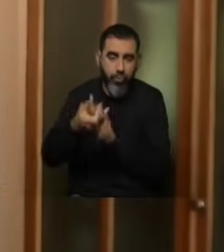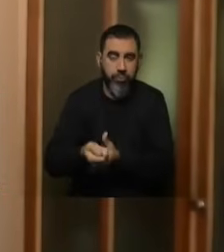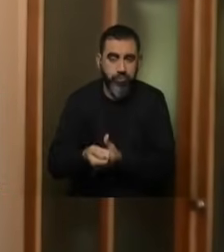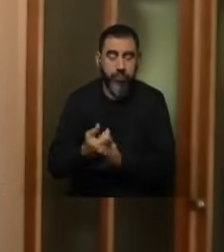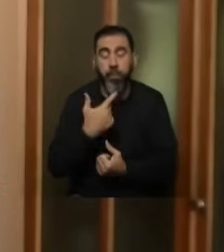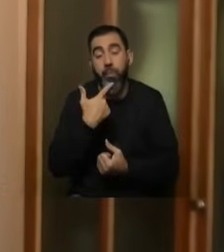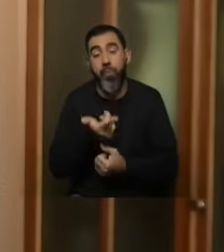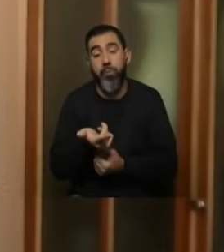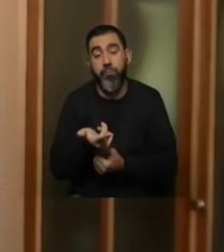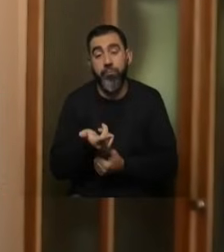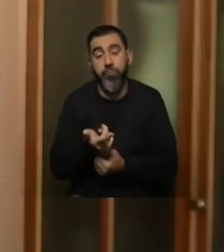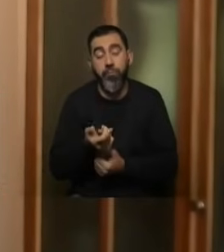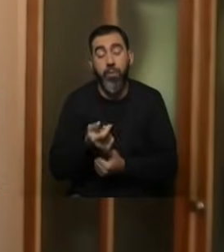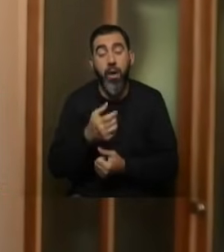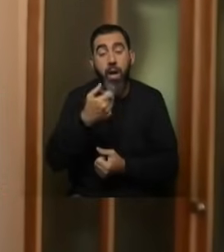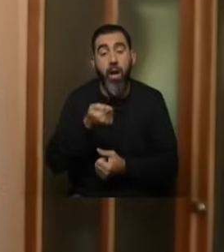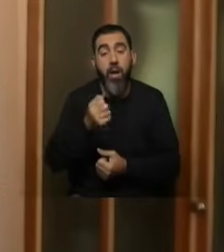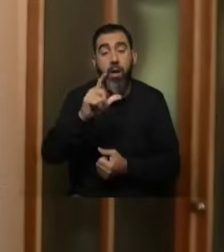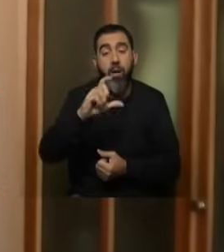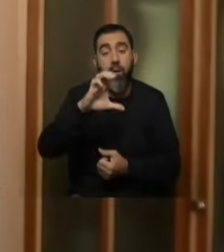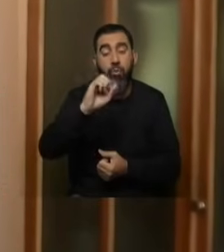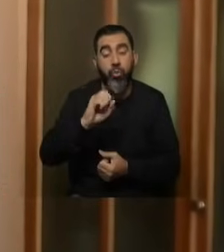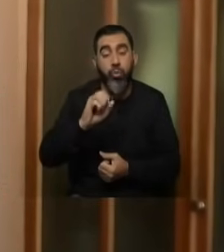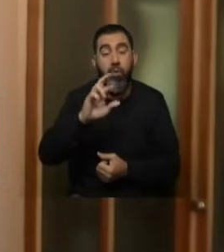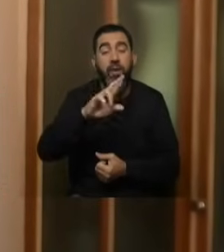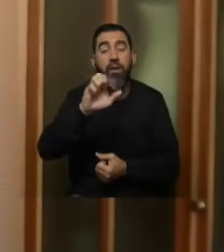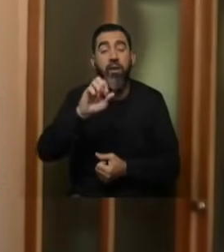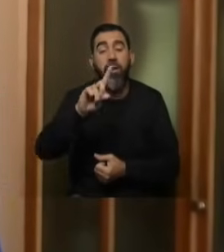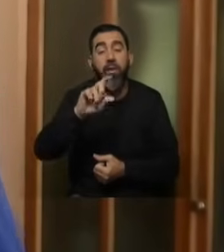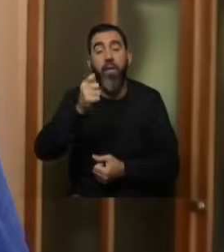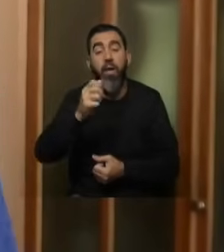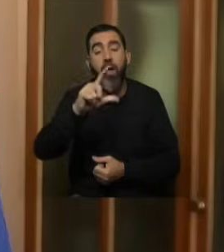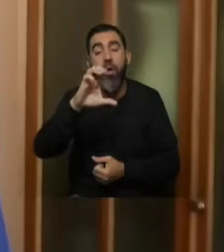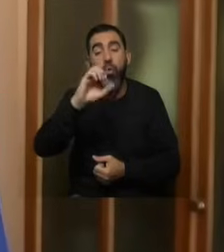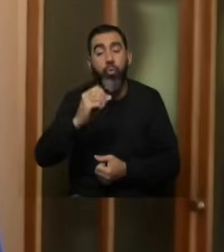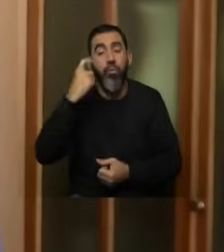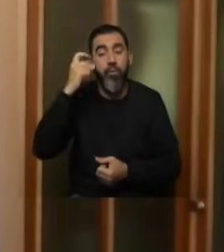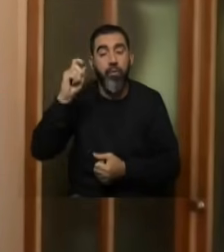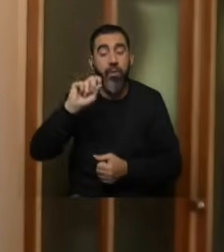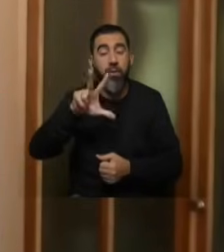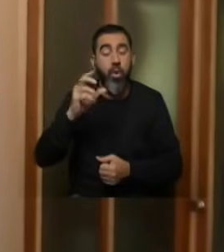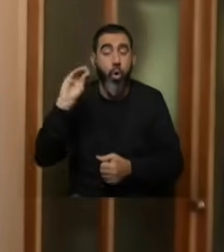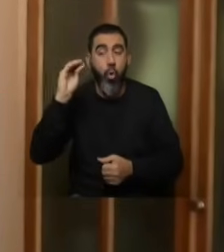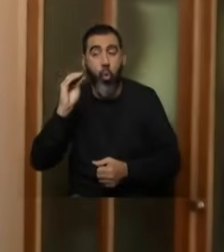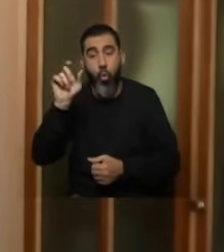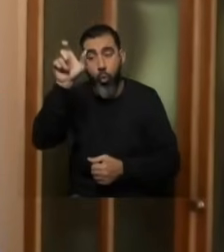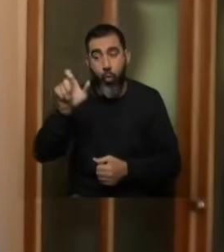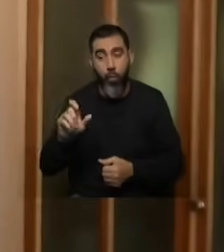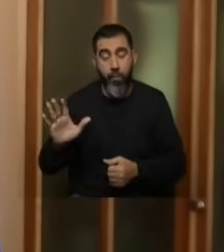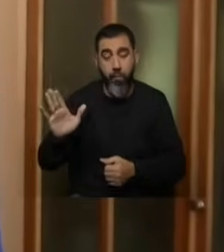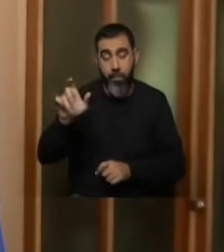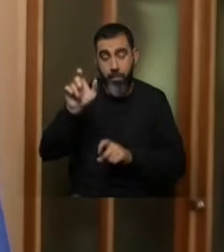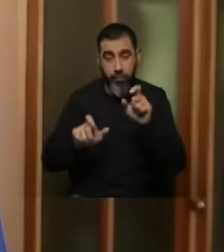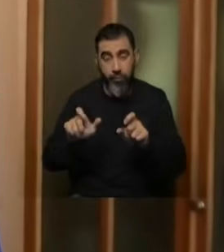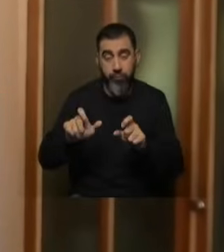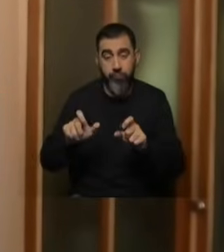ejemplo es redalco redalco este desde hace unos años una iniciativa de tres muchachos que e